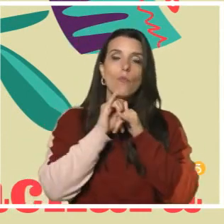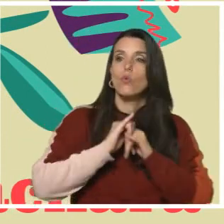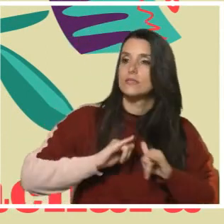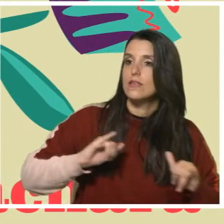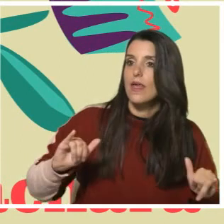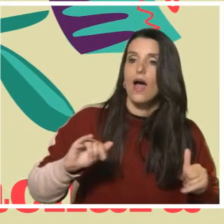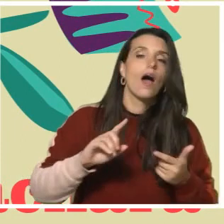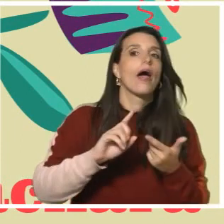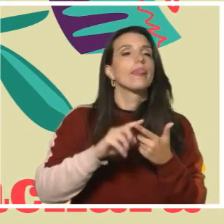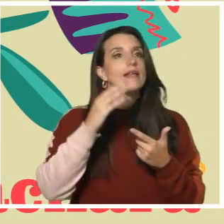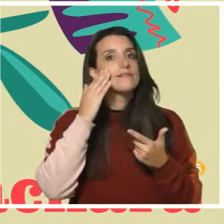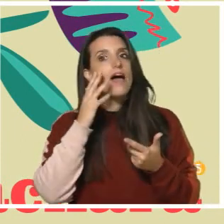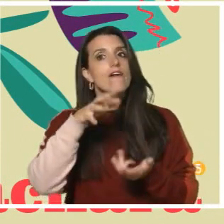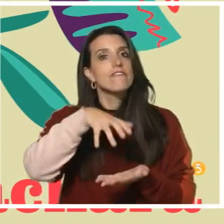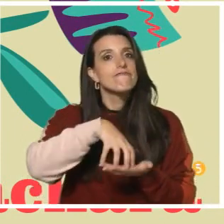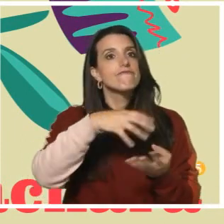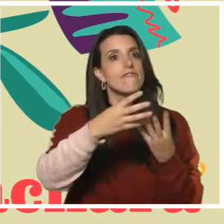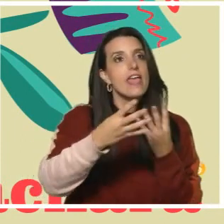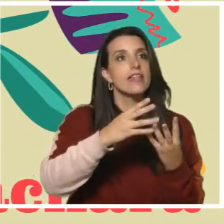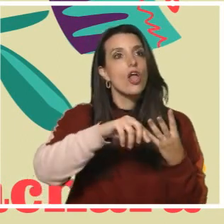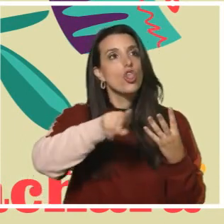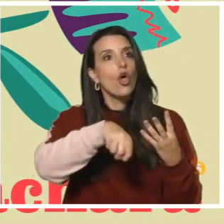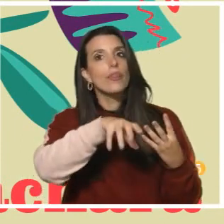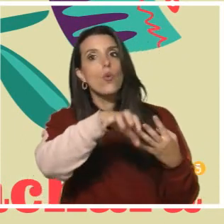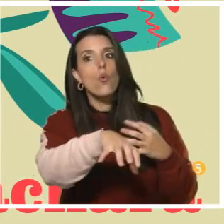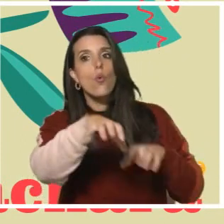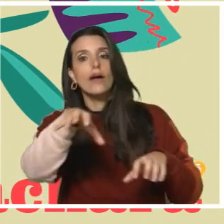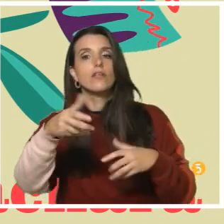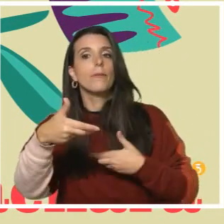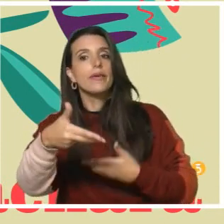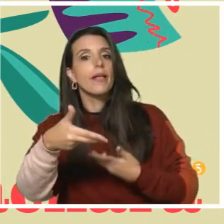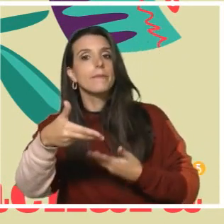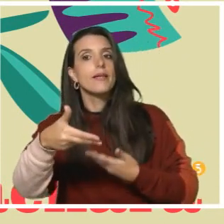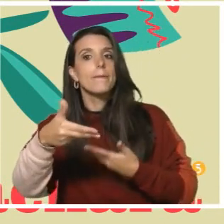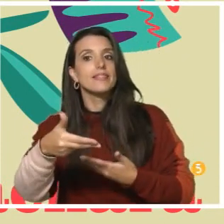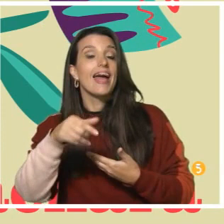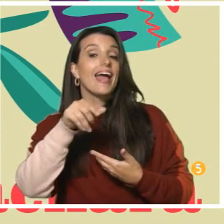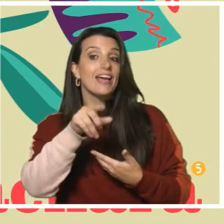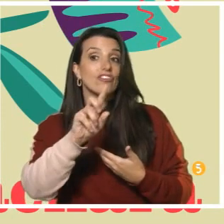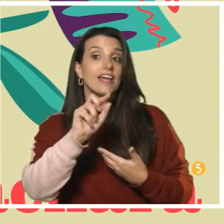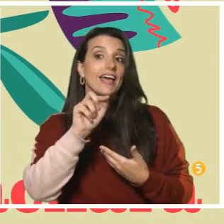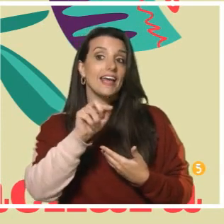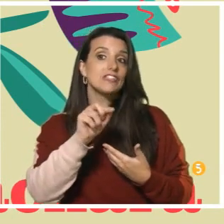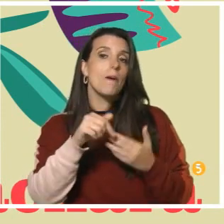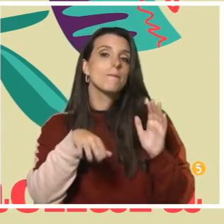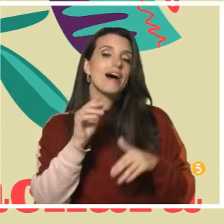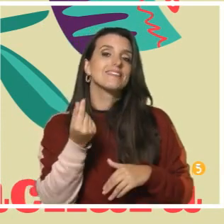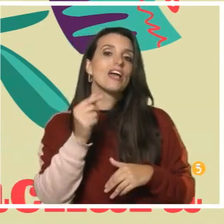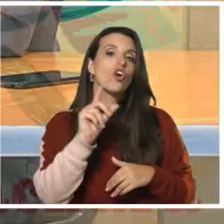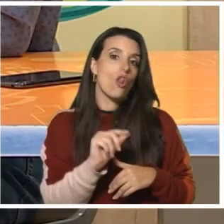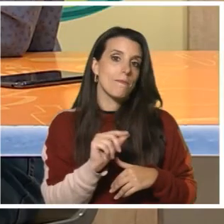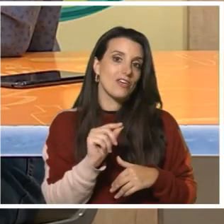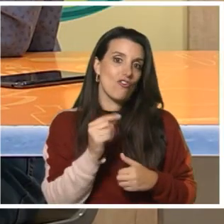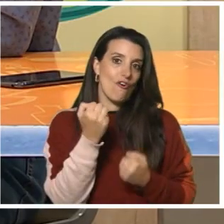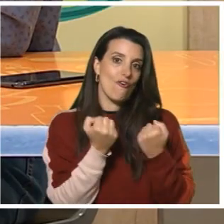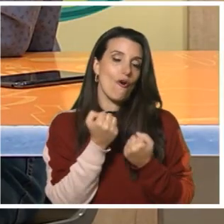de que sepan que estamos, de lugares. Entonces nos vienen invitando a diferentes lugares y eso hace que sea más económico para el